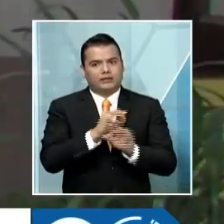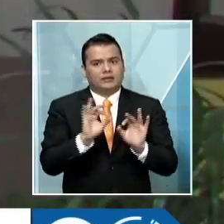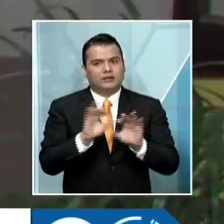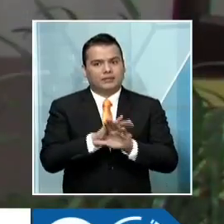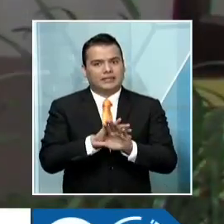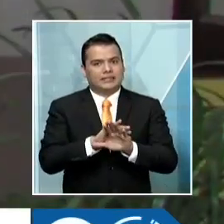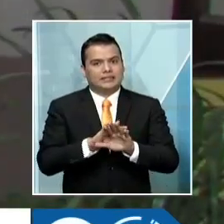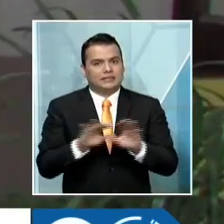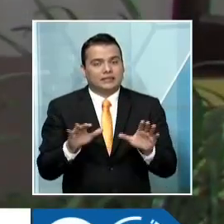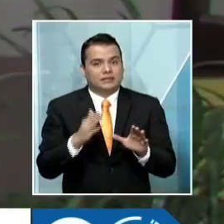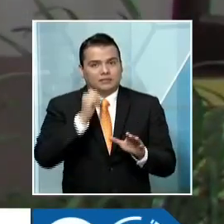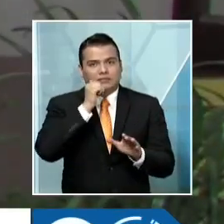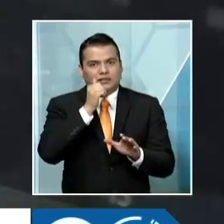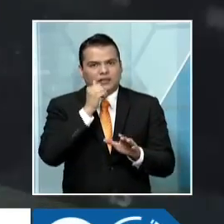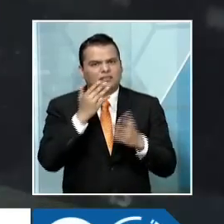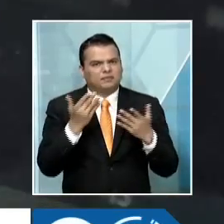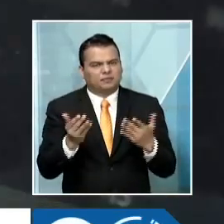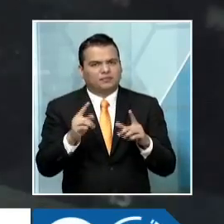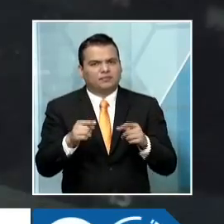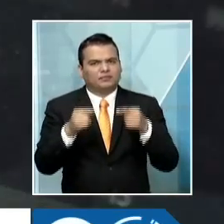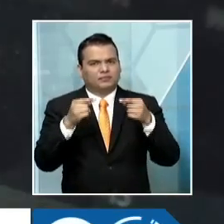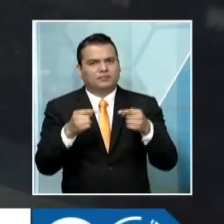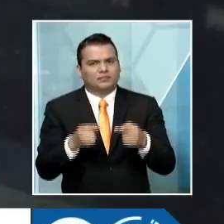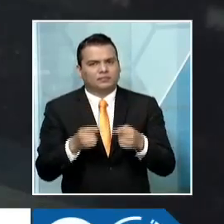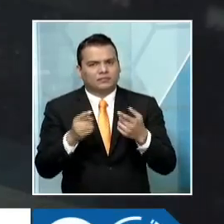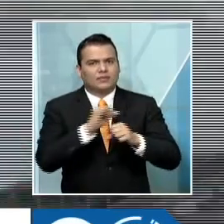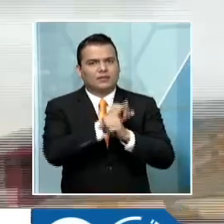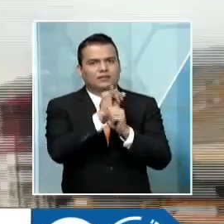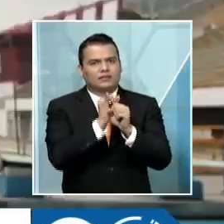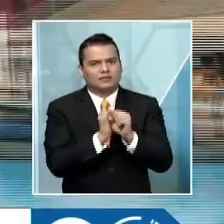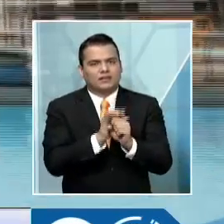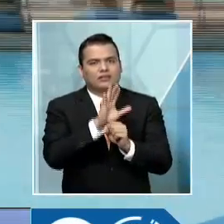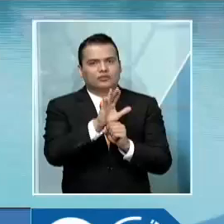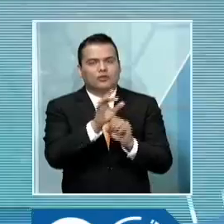individual. Mañana competirá en la Copa ICESI Virtual.